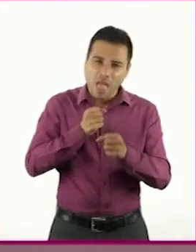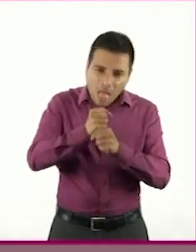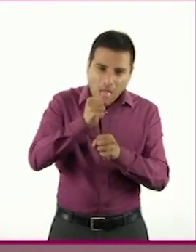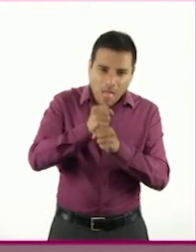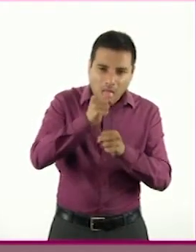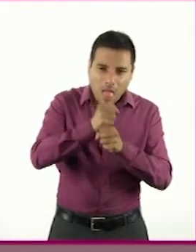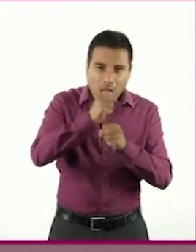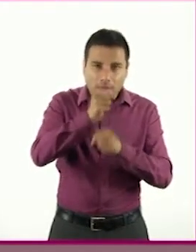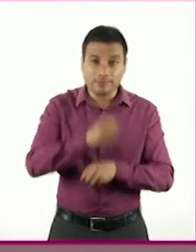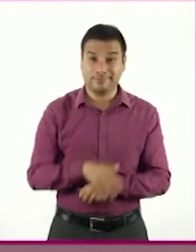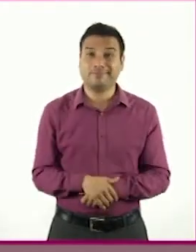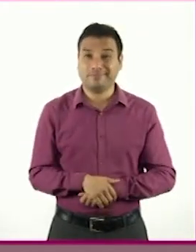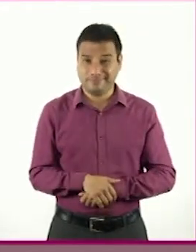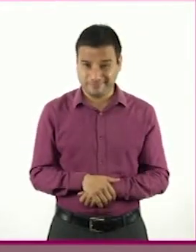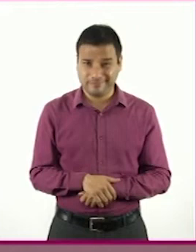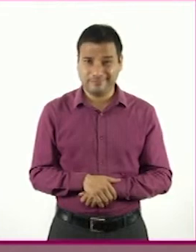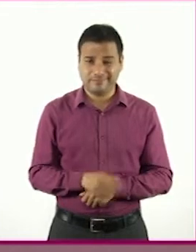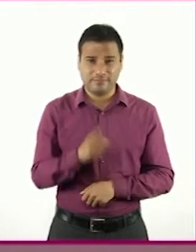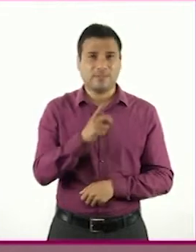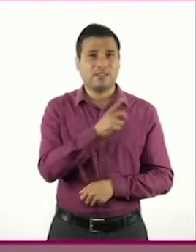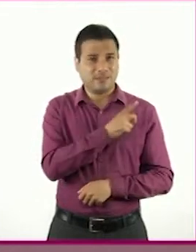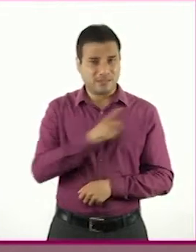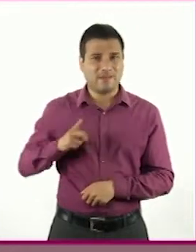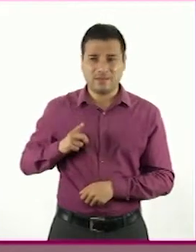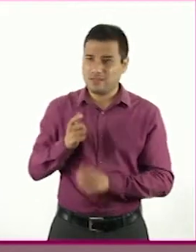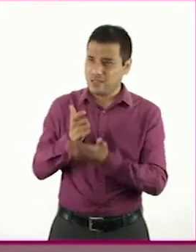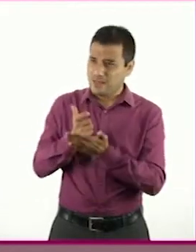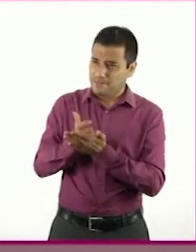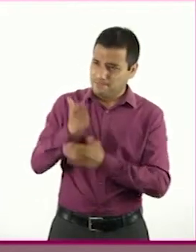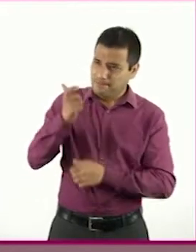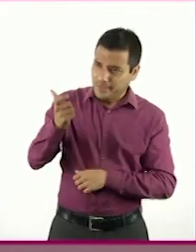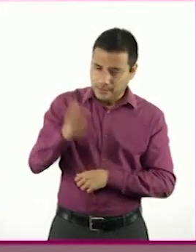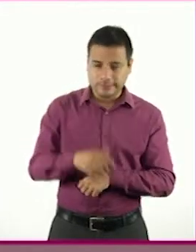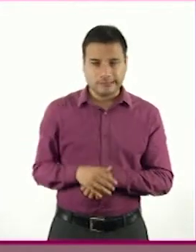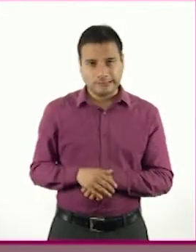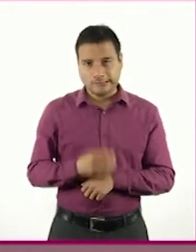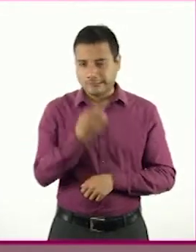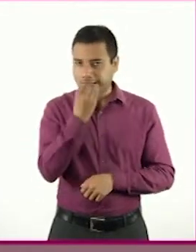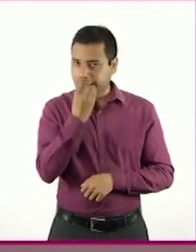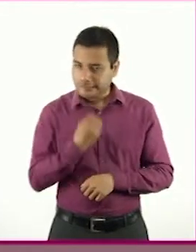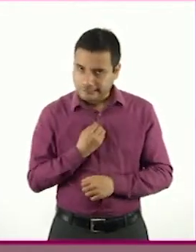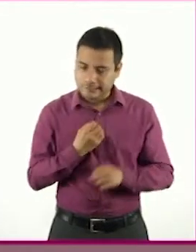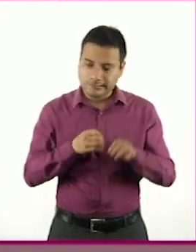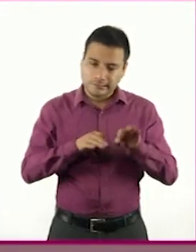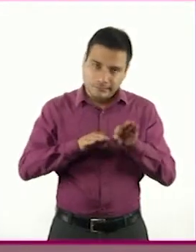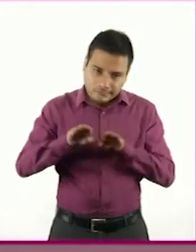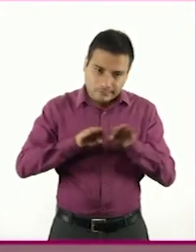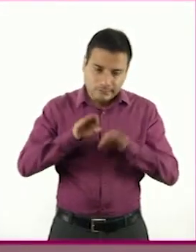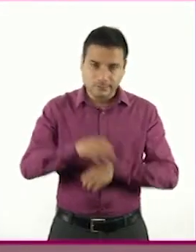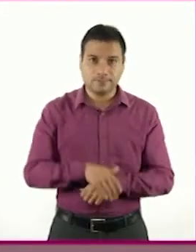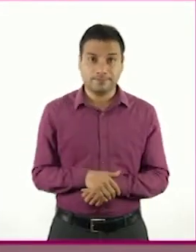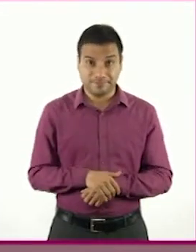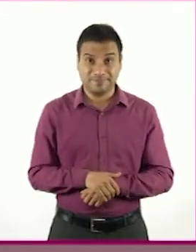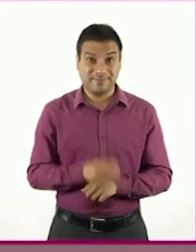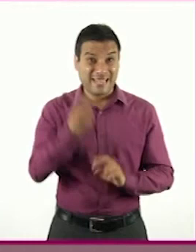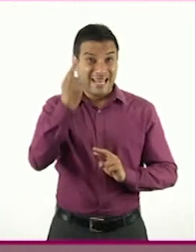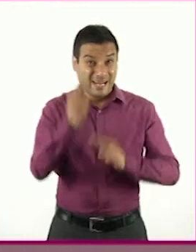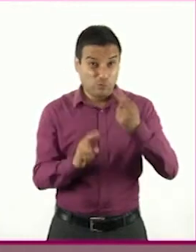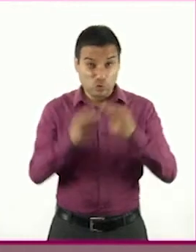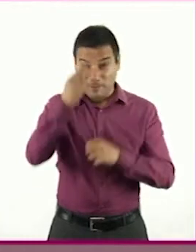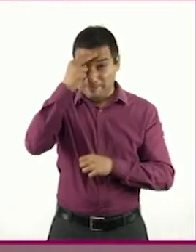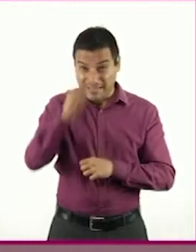inmediato, pues debían pagar la deuda a quienes les patrocinaron el viaje. La violencia de la Revolución